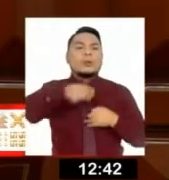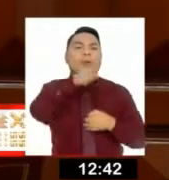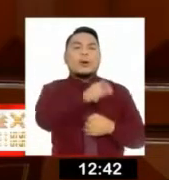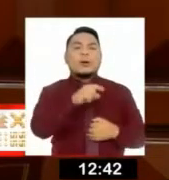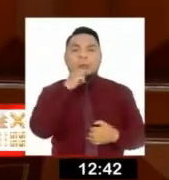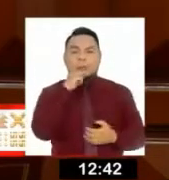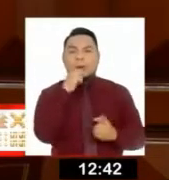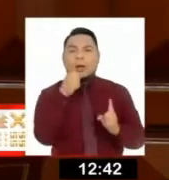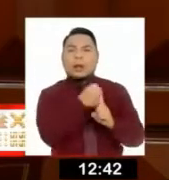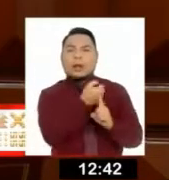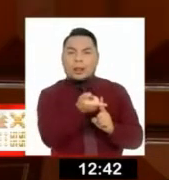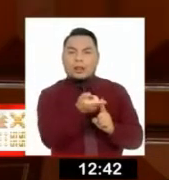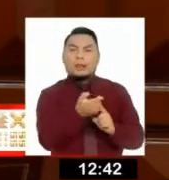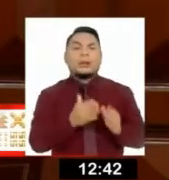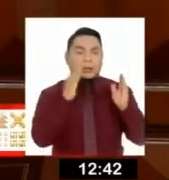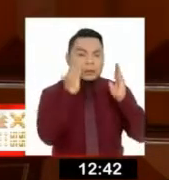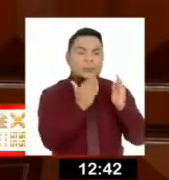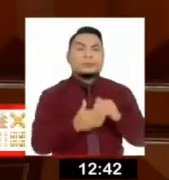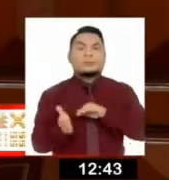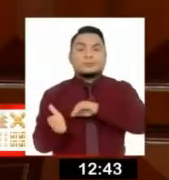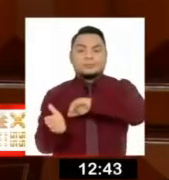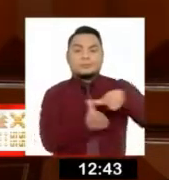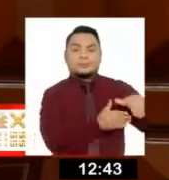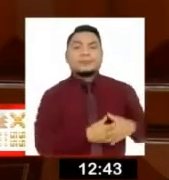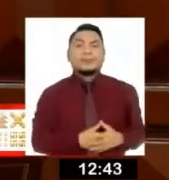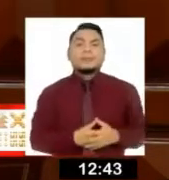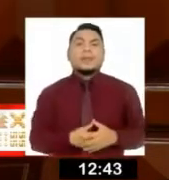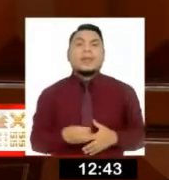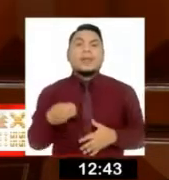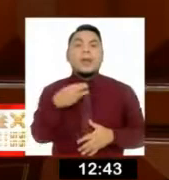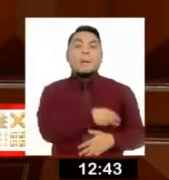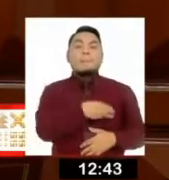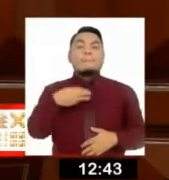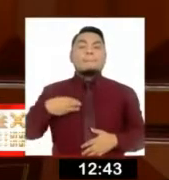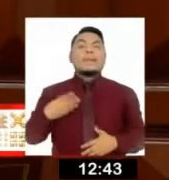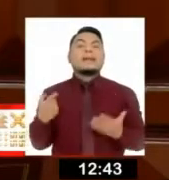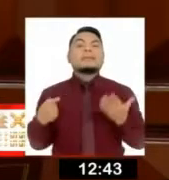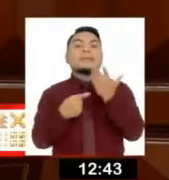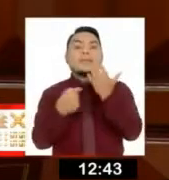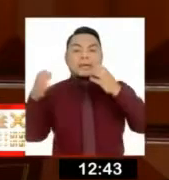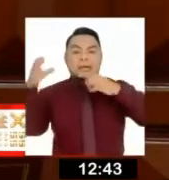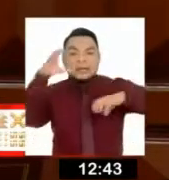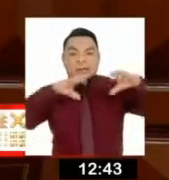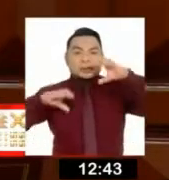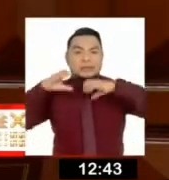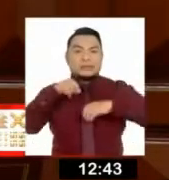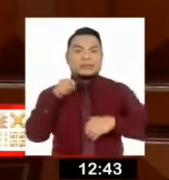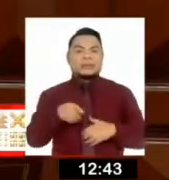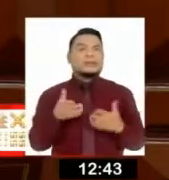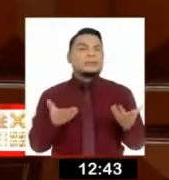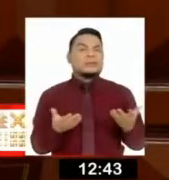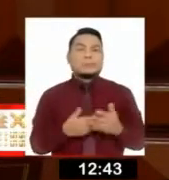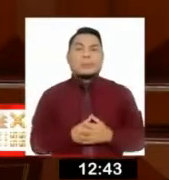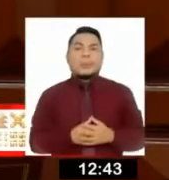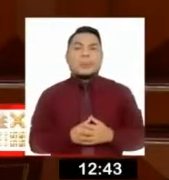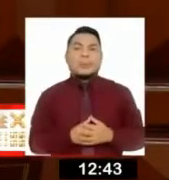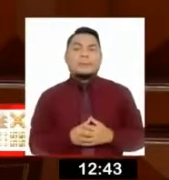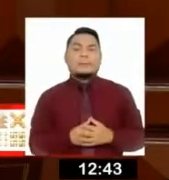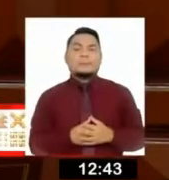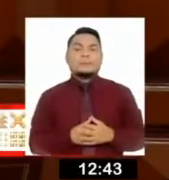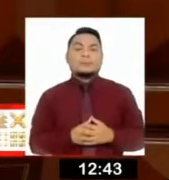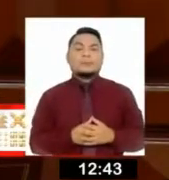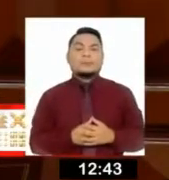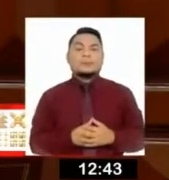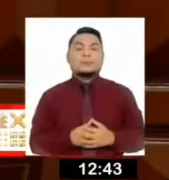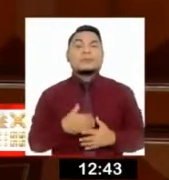víctimas. Ministerio de Ciencia y Tecnología y la carrera del investigador científico.